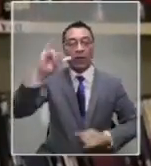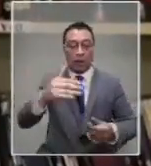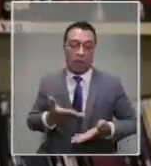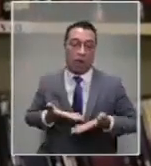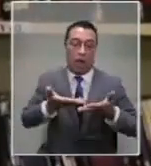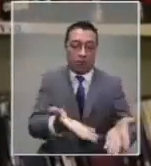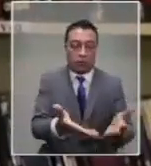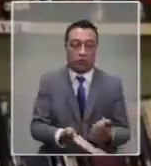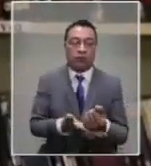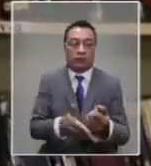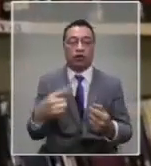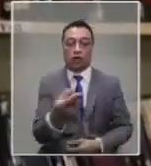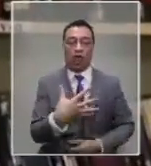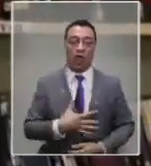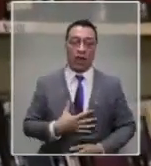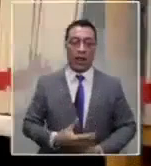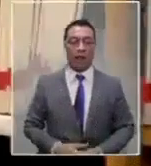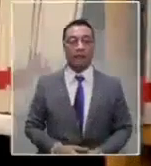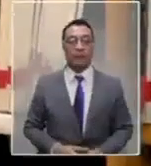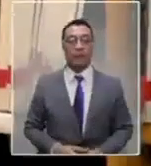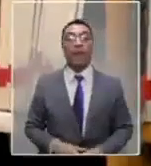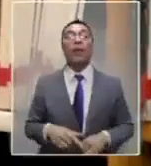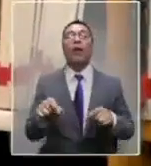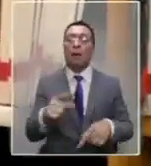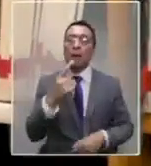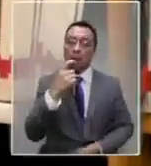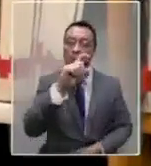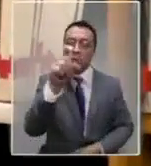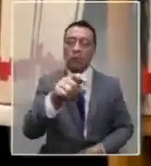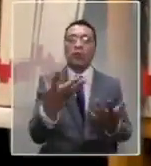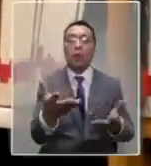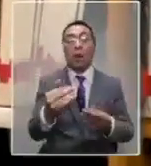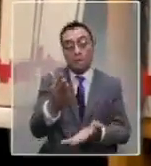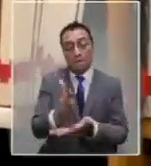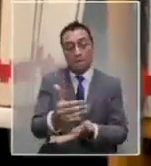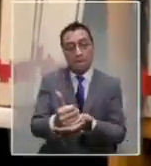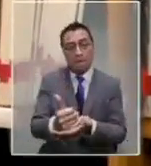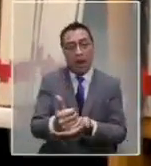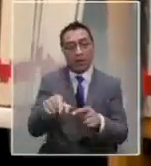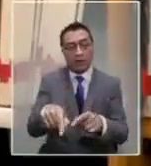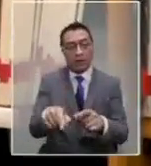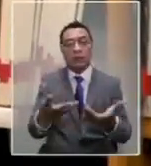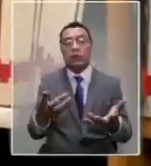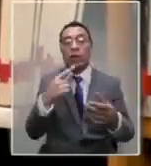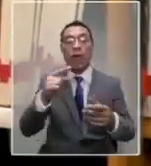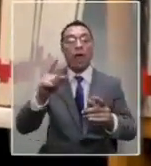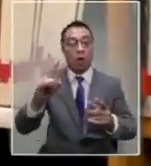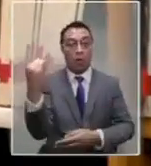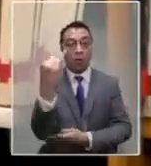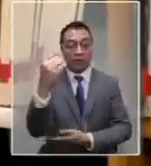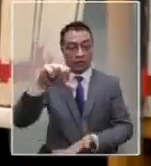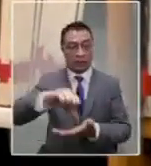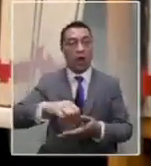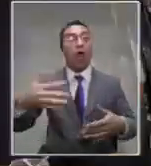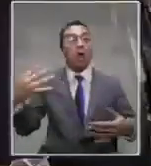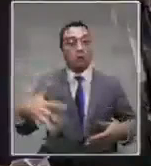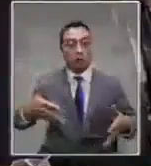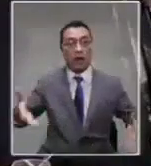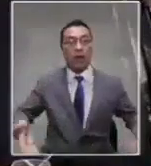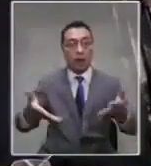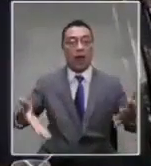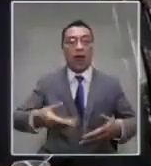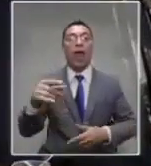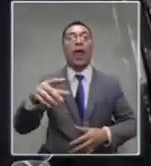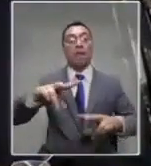y entregar ese aporte que todos queremos. Ahora, ¿a qué se debe que en el plan estratégico de la Universidad Central haya tomado tanta relevancia